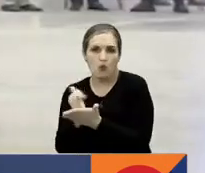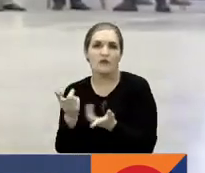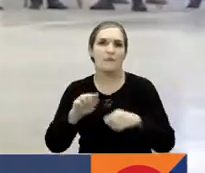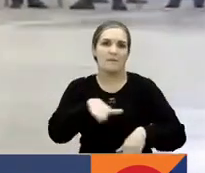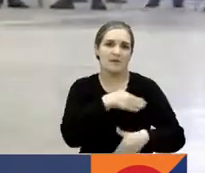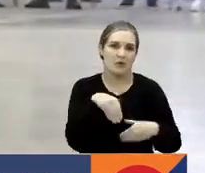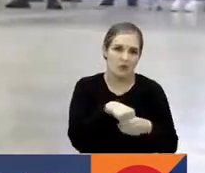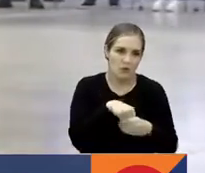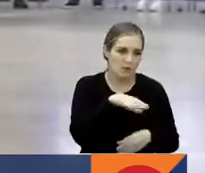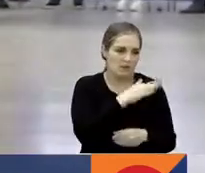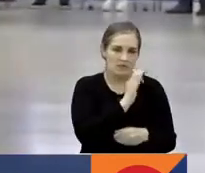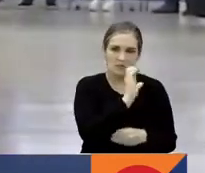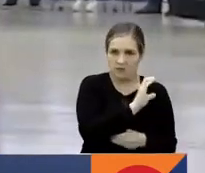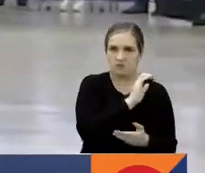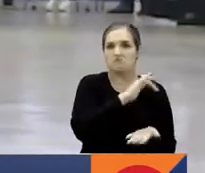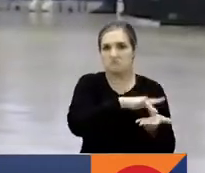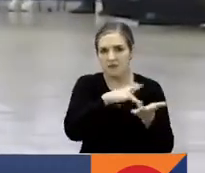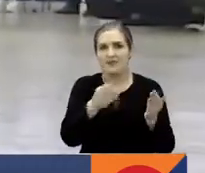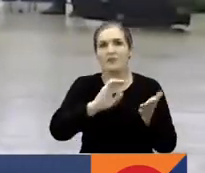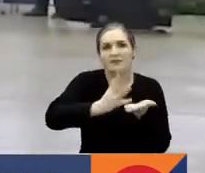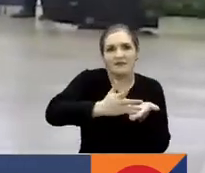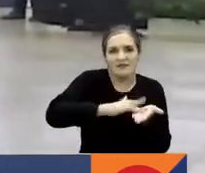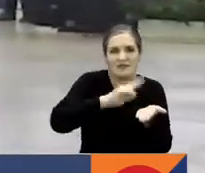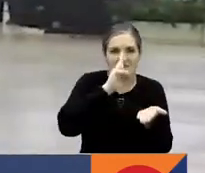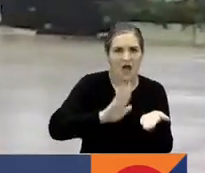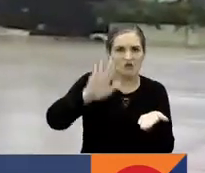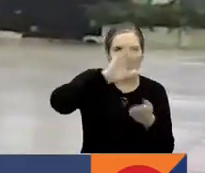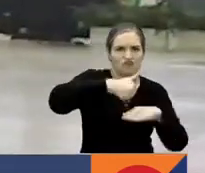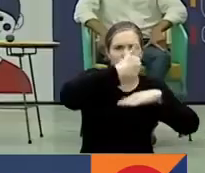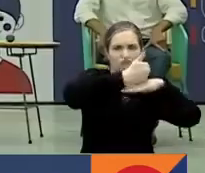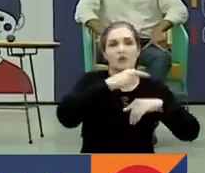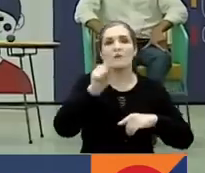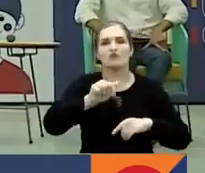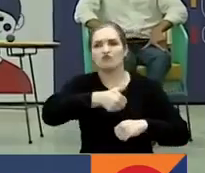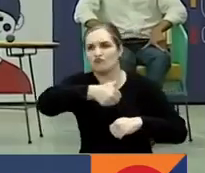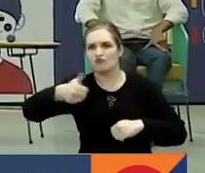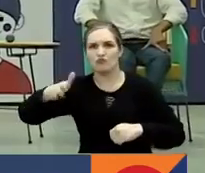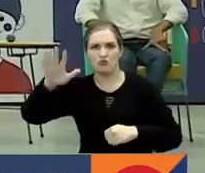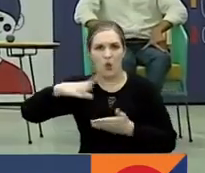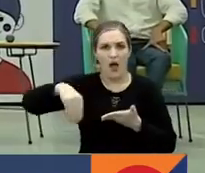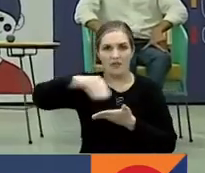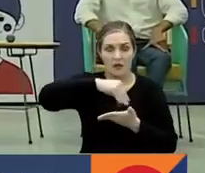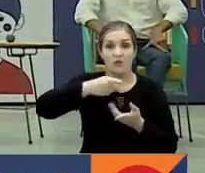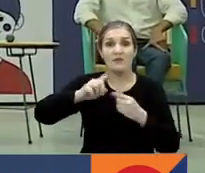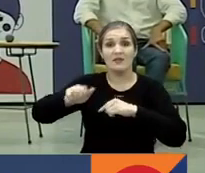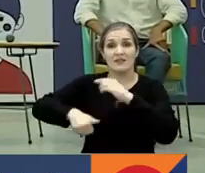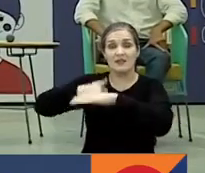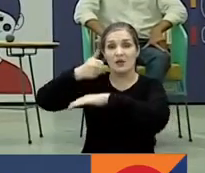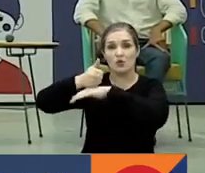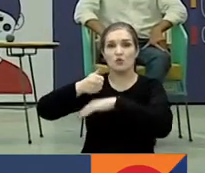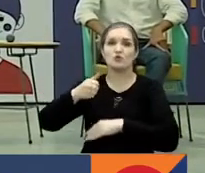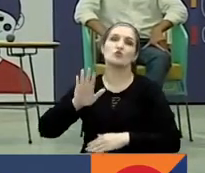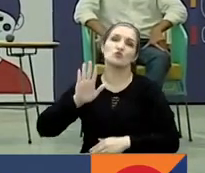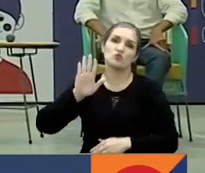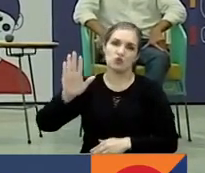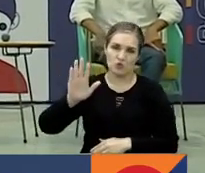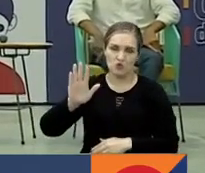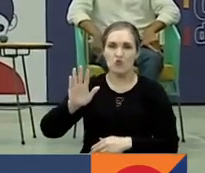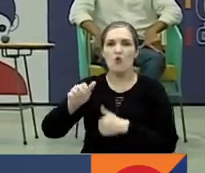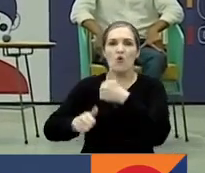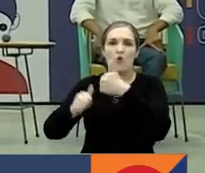de las TICs, el registrador nacional, autoridades del Atlántico y el director en Colombia de la Organización de Estados Iberoamericanos para la Educación,